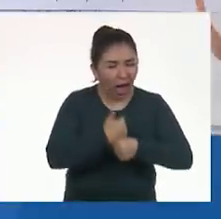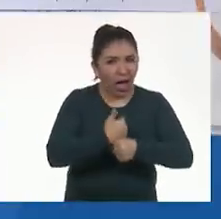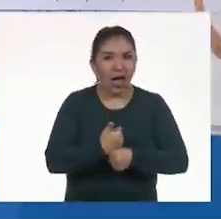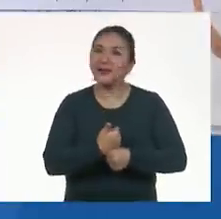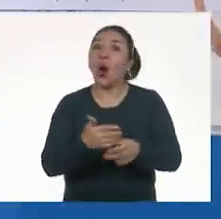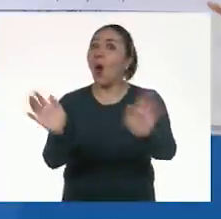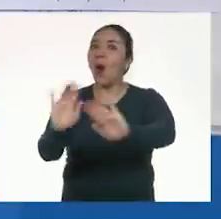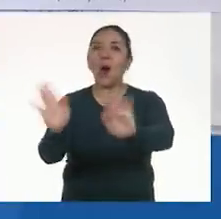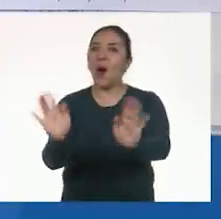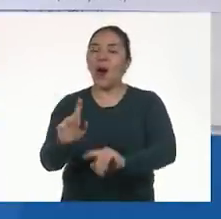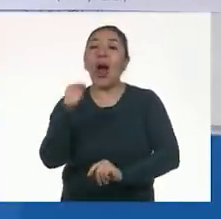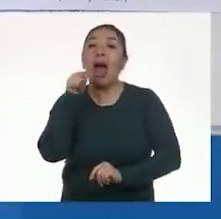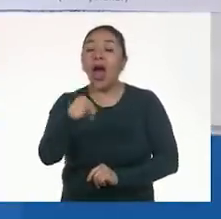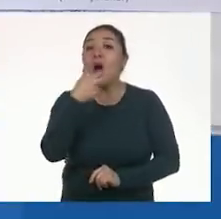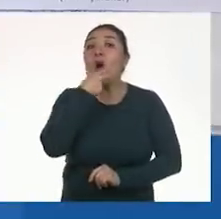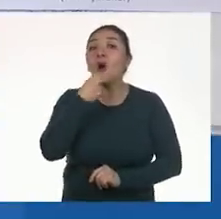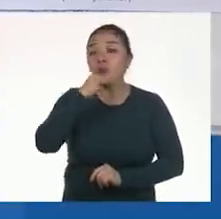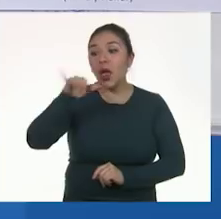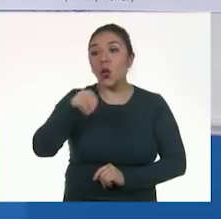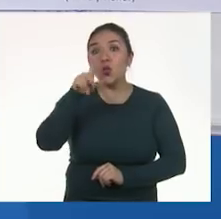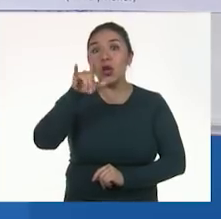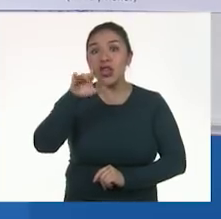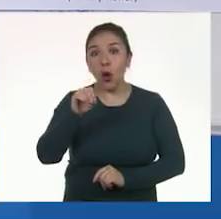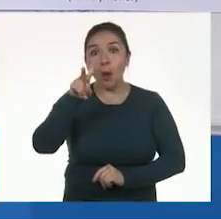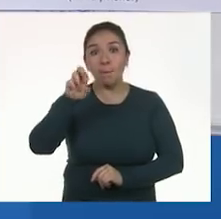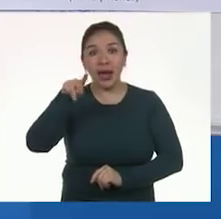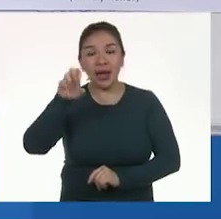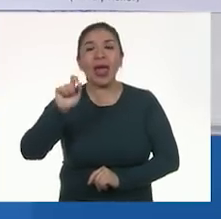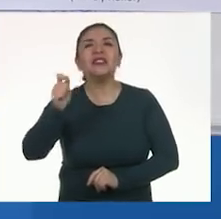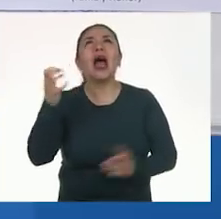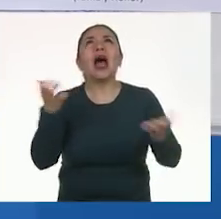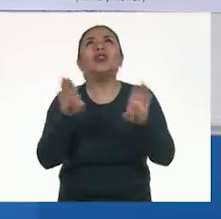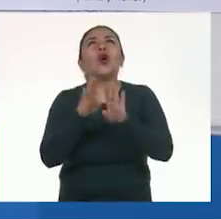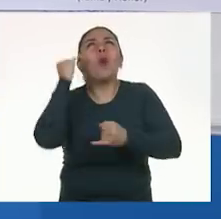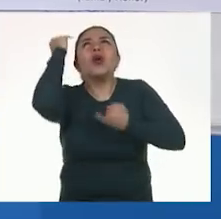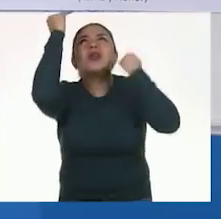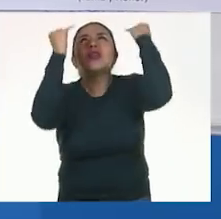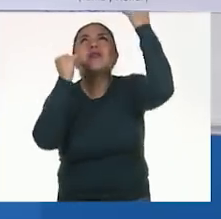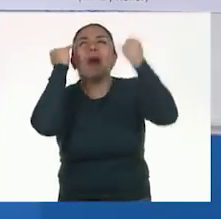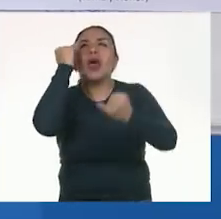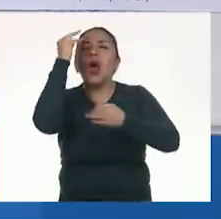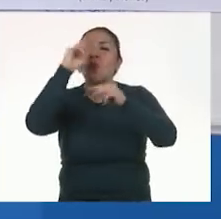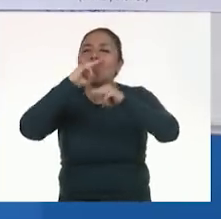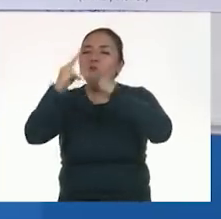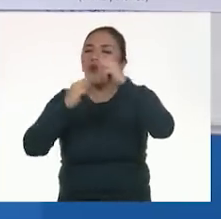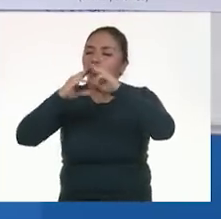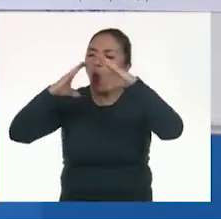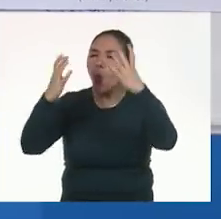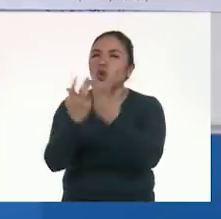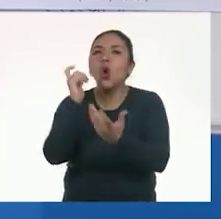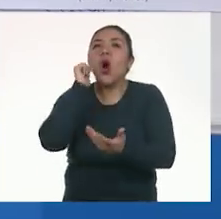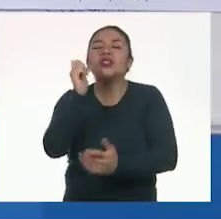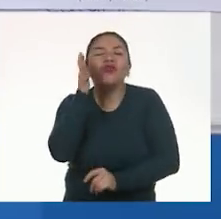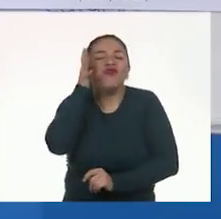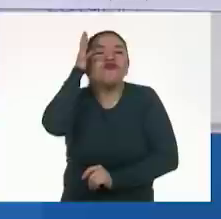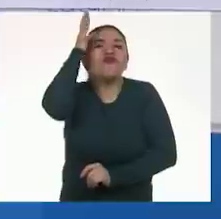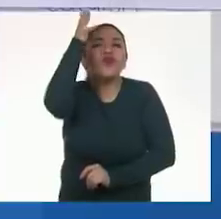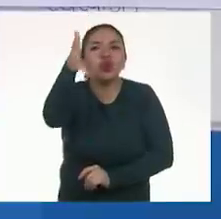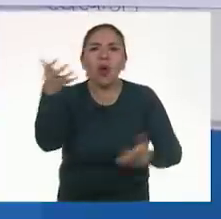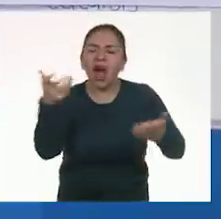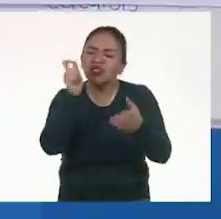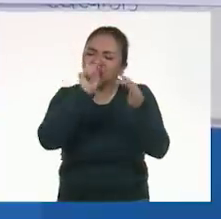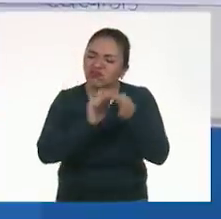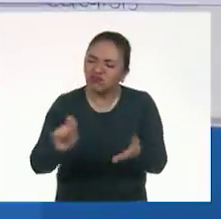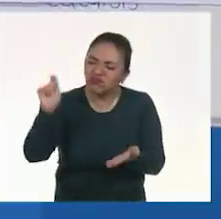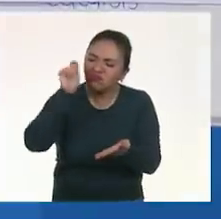Julio Verne lo que está haciendo es imaginarse un mundo futuro y en base a eso nos describe adelantos que efectivamente